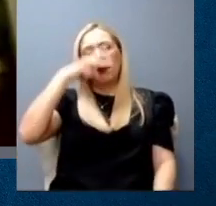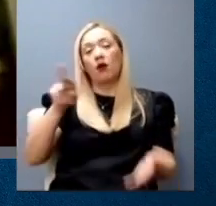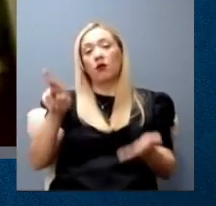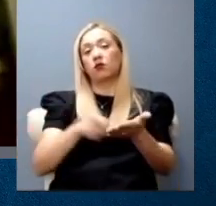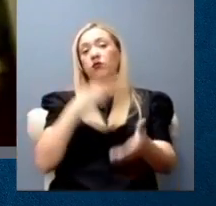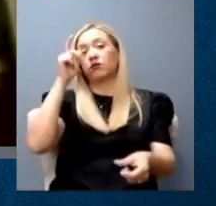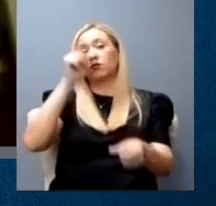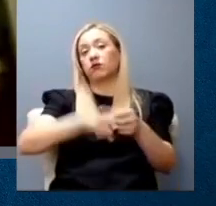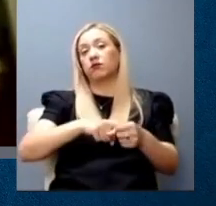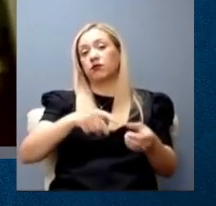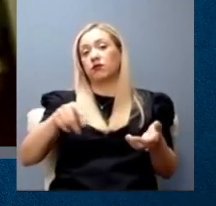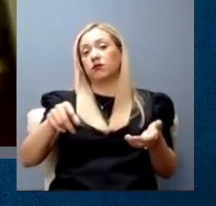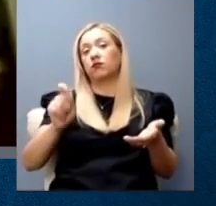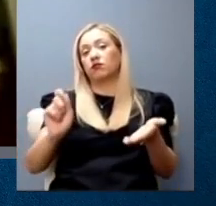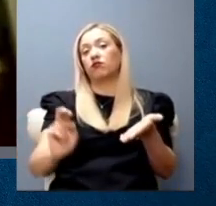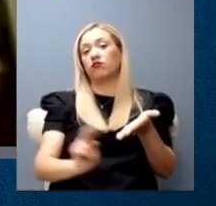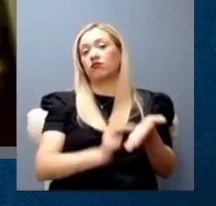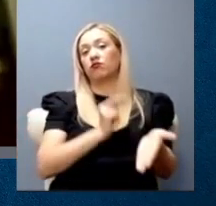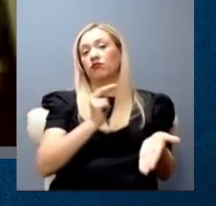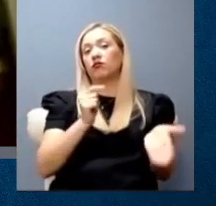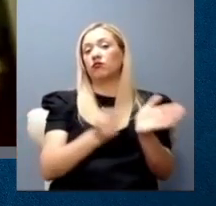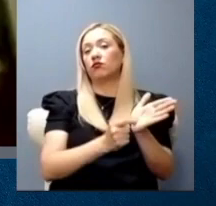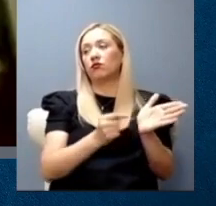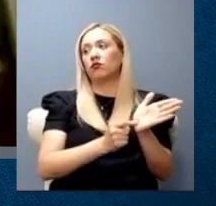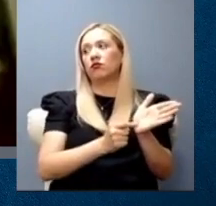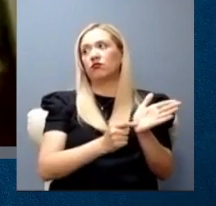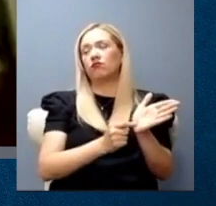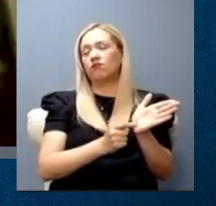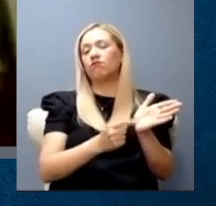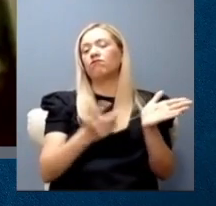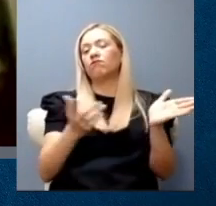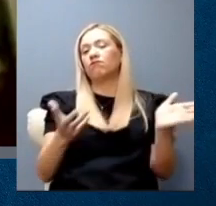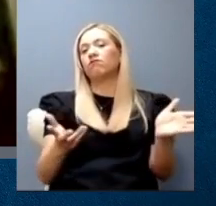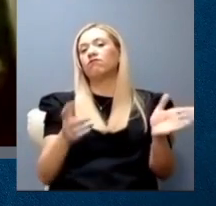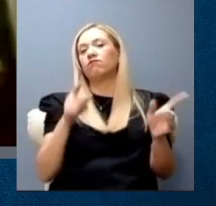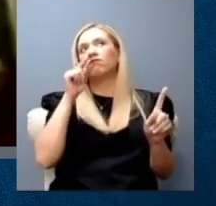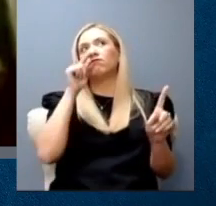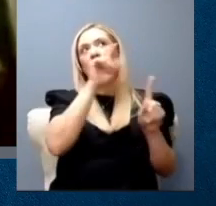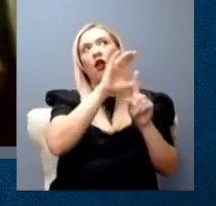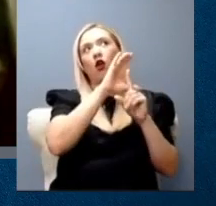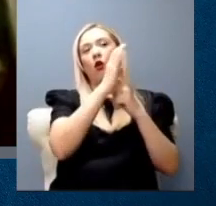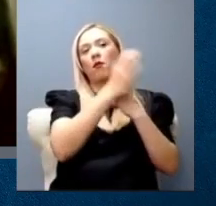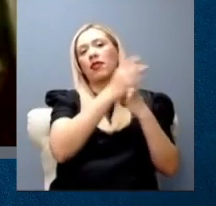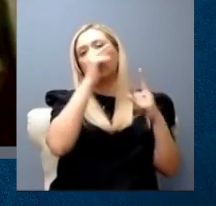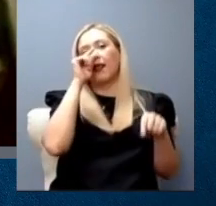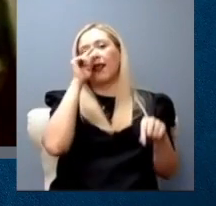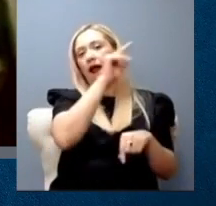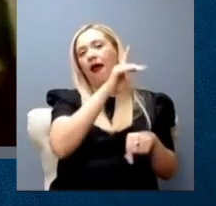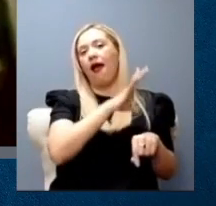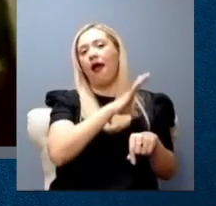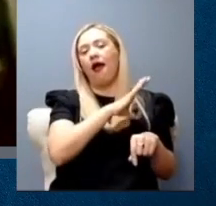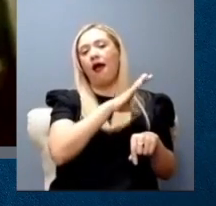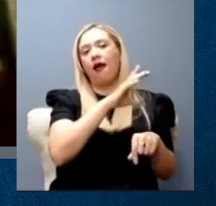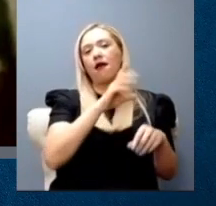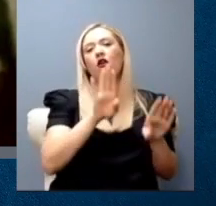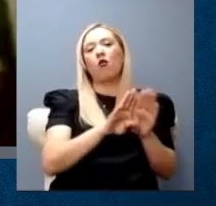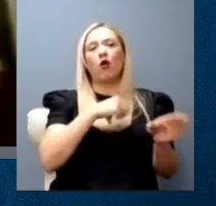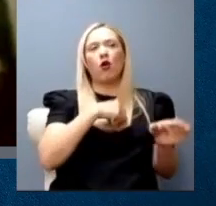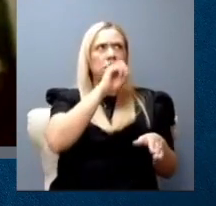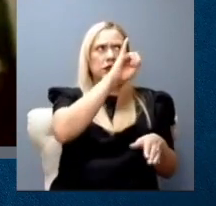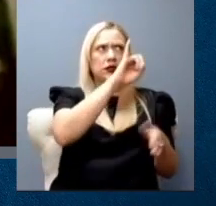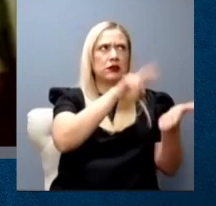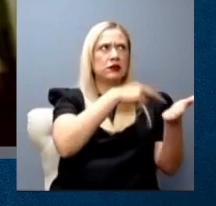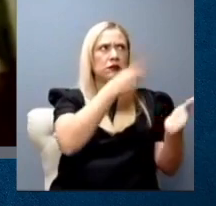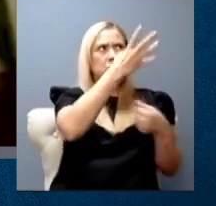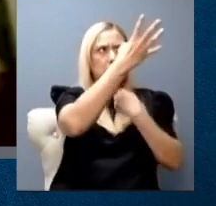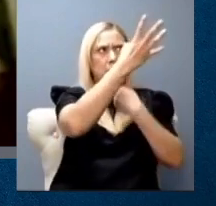ratificado esas convenciones que atribuyen a los comités la facultad de examinar informes periódicos de México. A través de